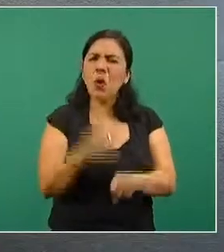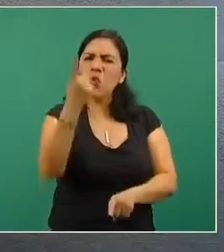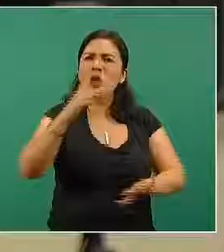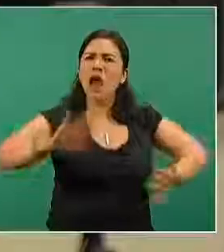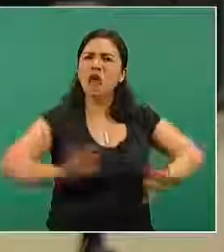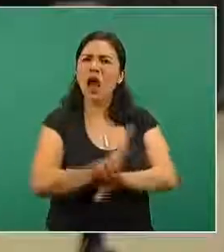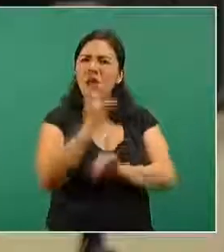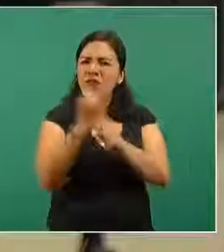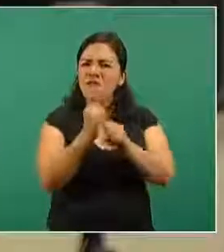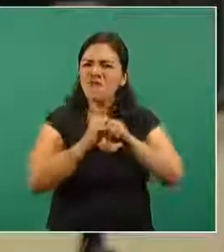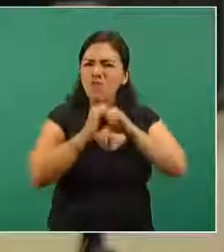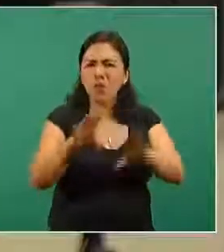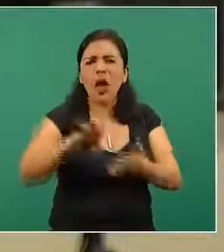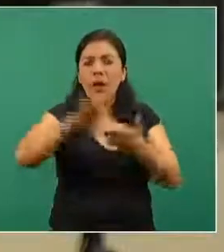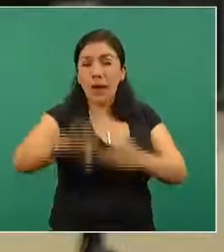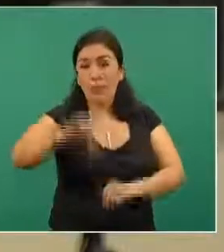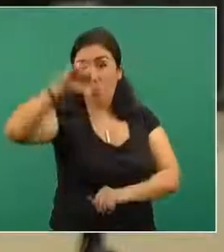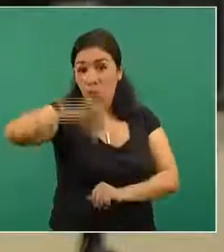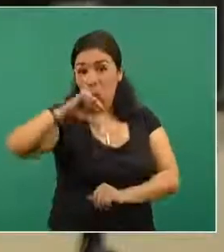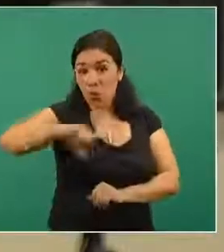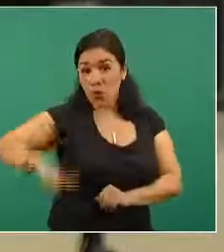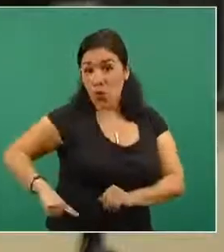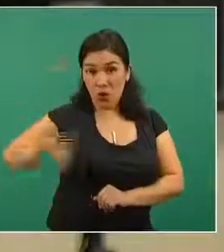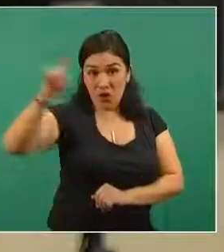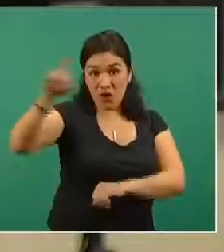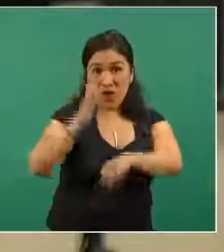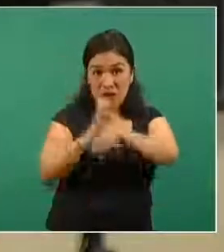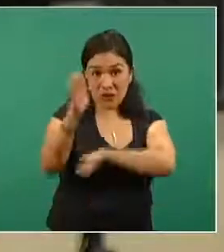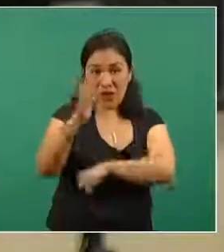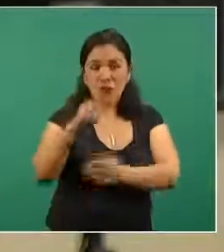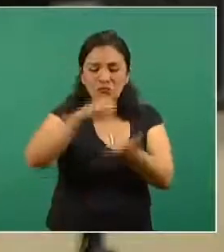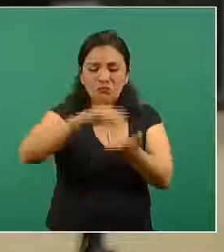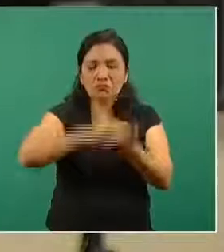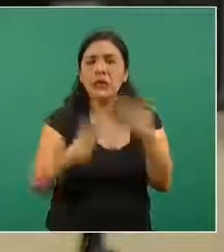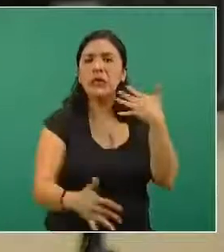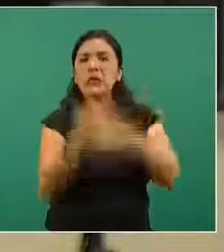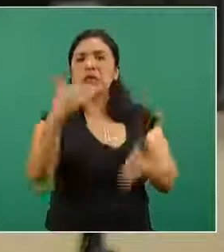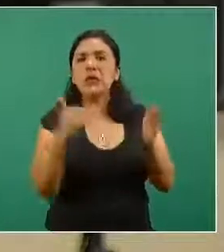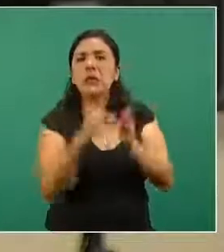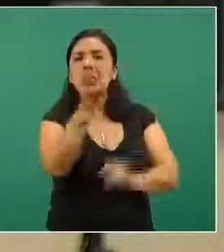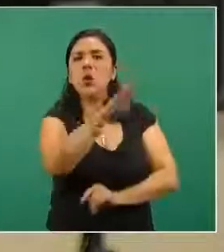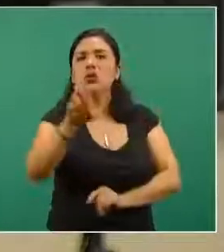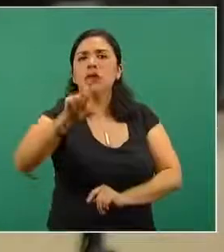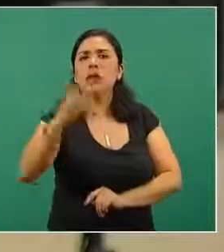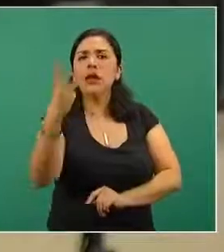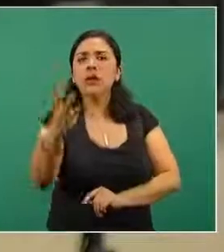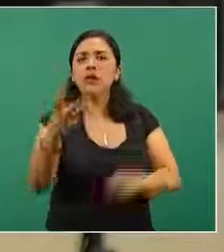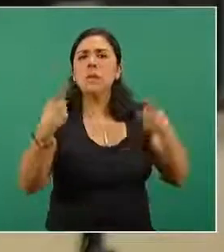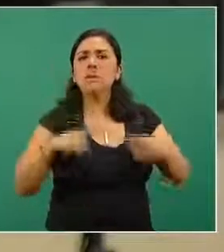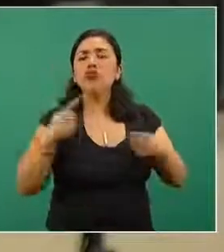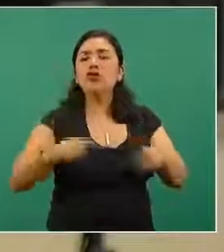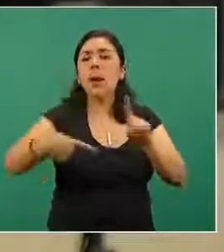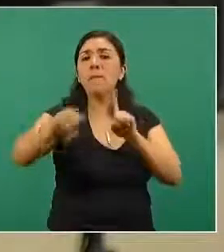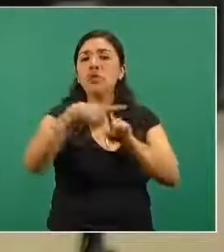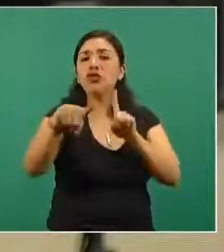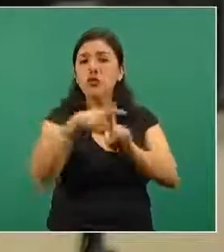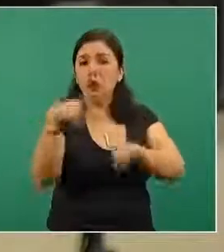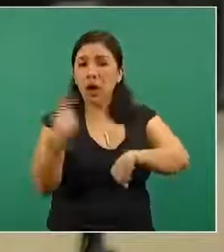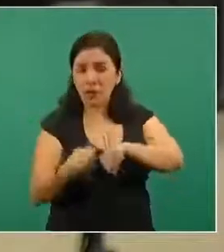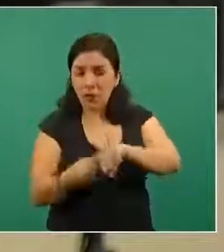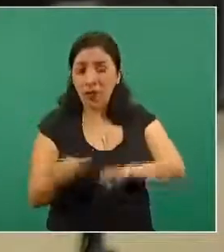de datos. Por ejemplo, hoy el gobierno del estado registra 15.933 casos positivos